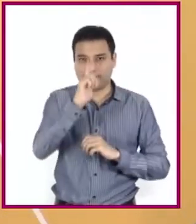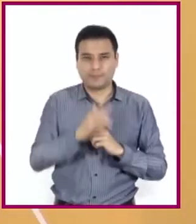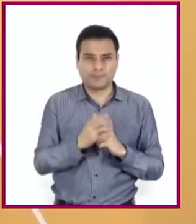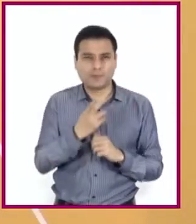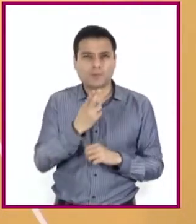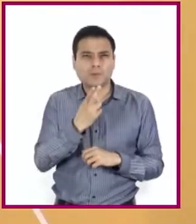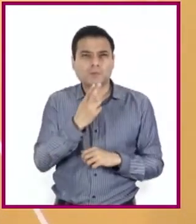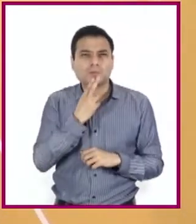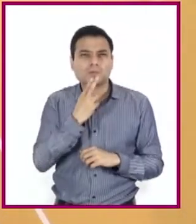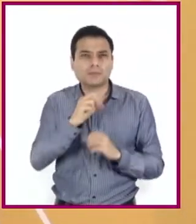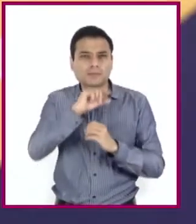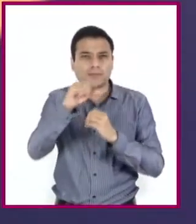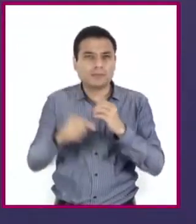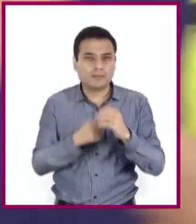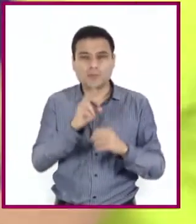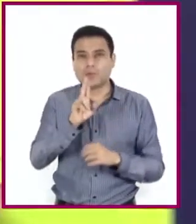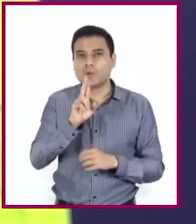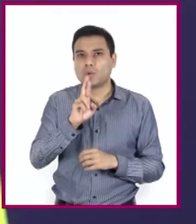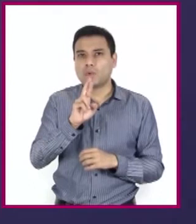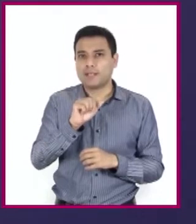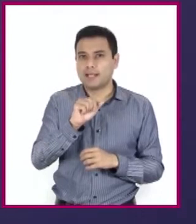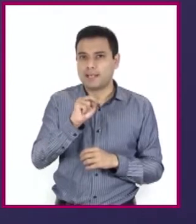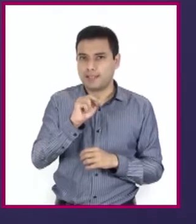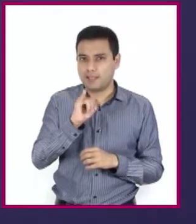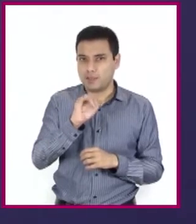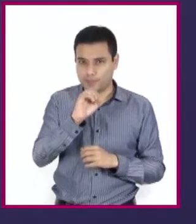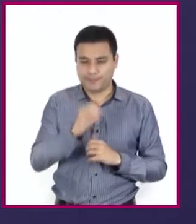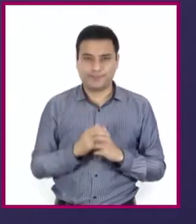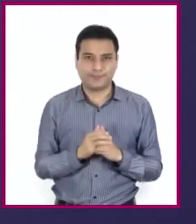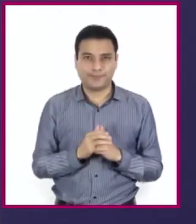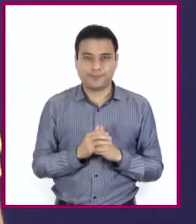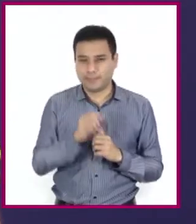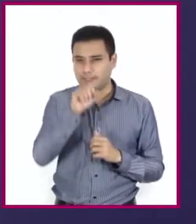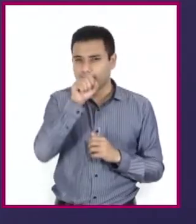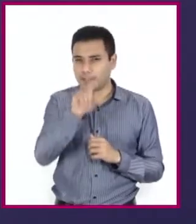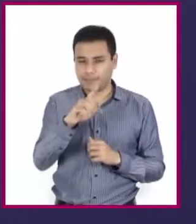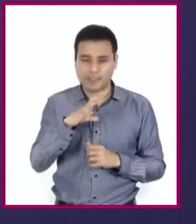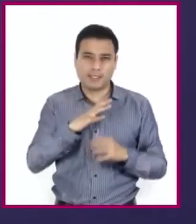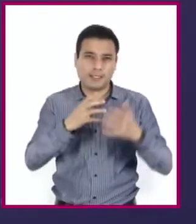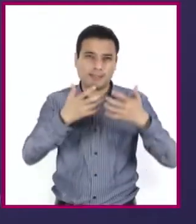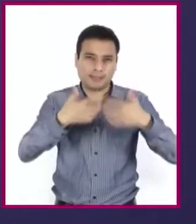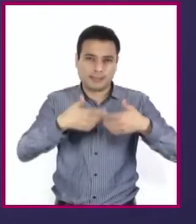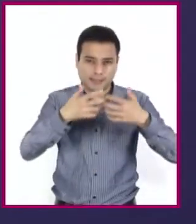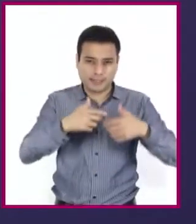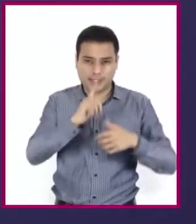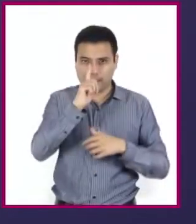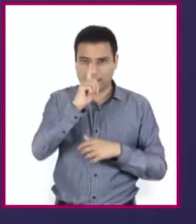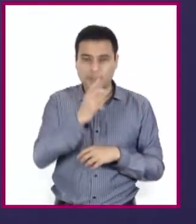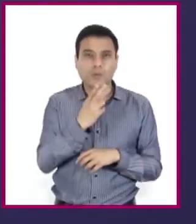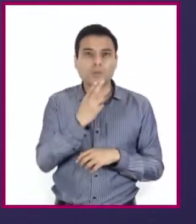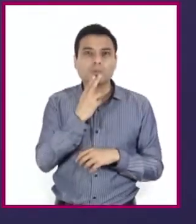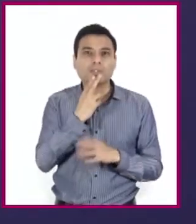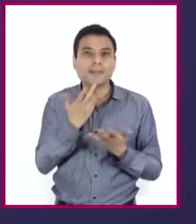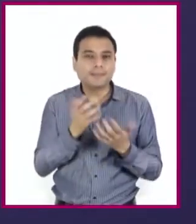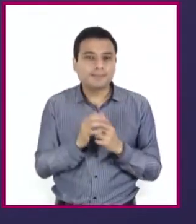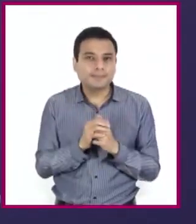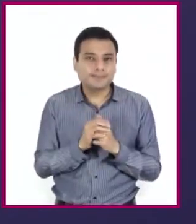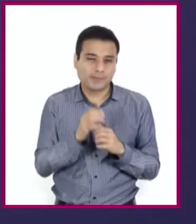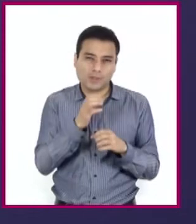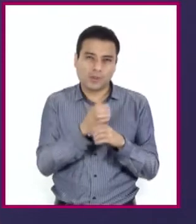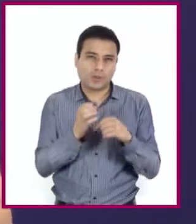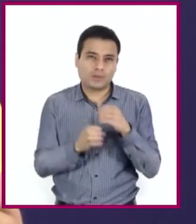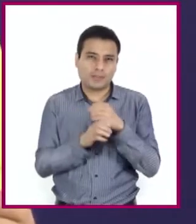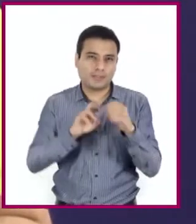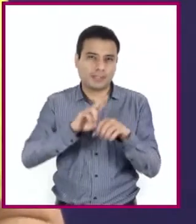habitualmente uranio. Por otro lado, tenemos centrales eléctricas que utilizan recursos renovables, como por ejemplo